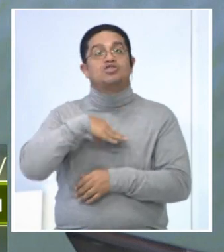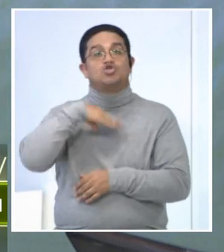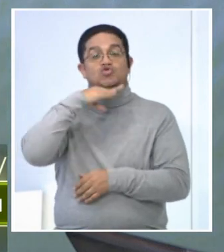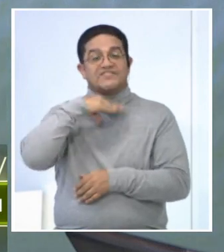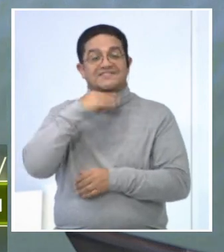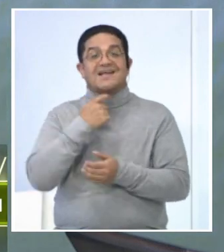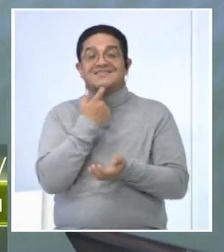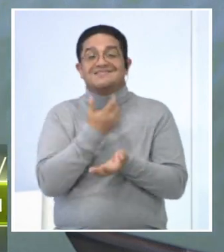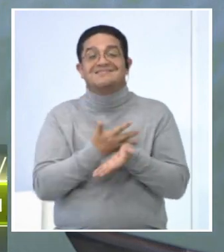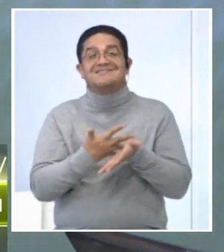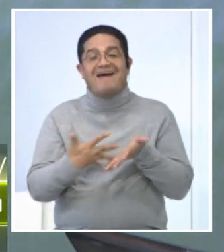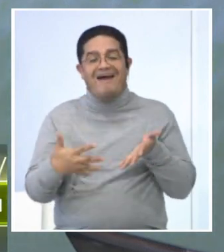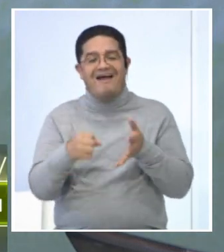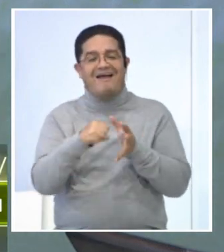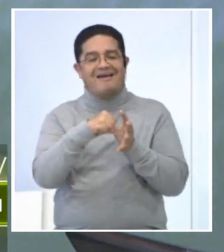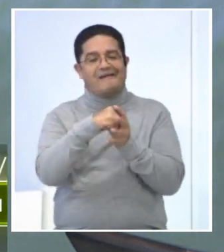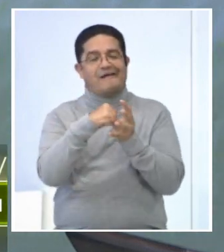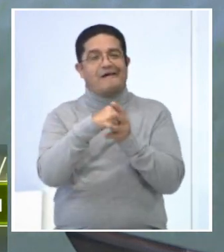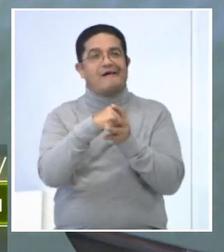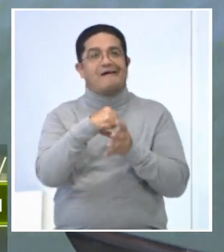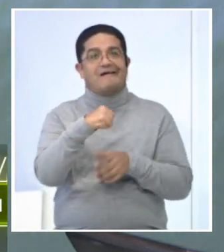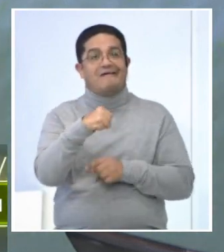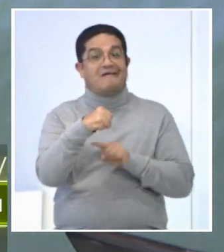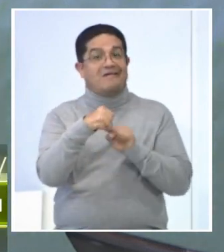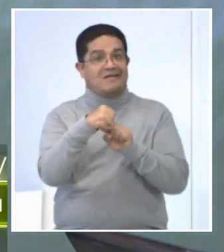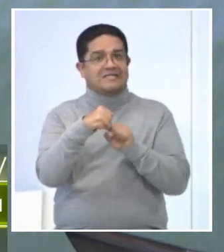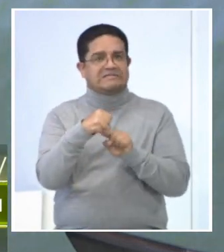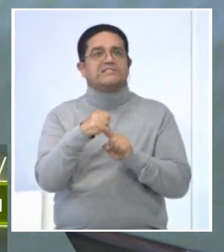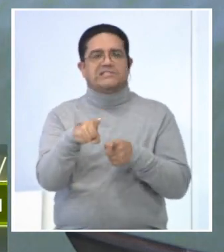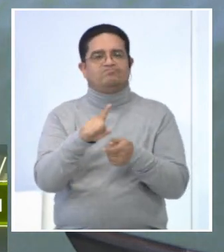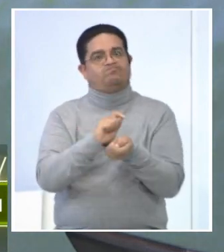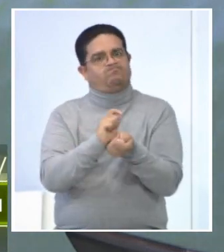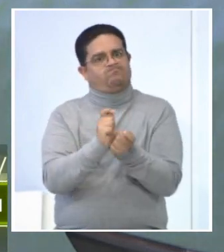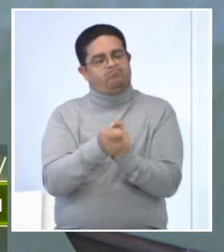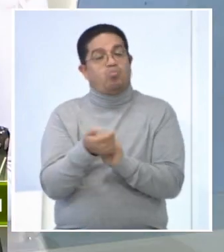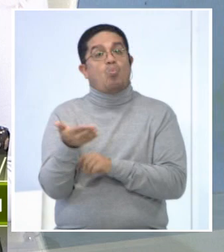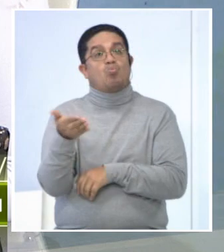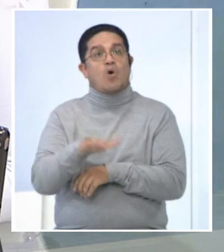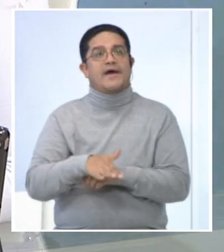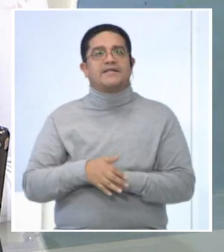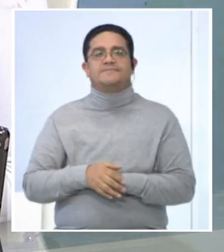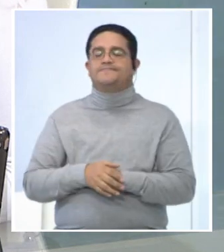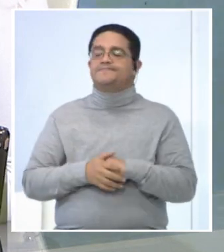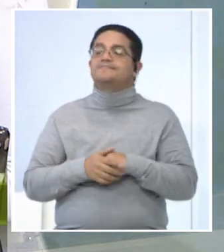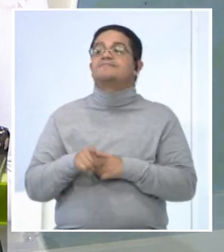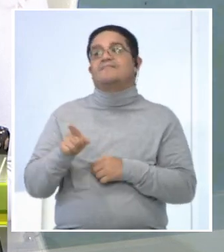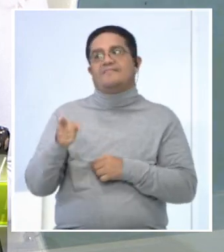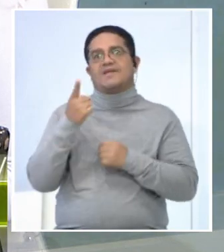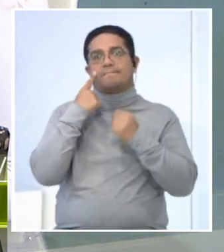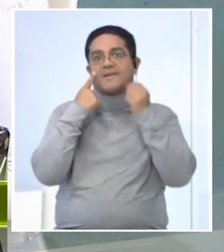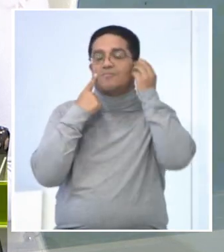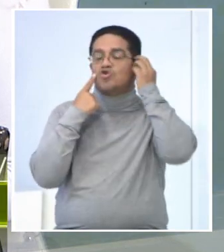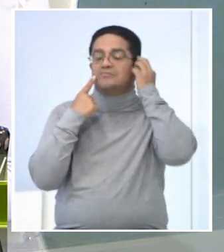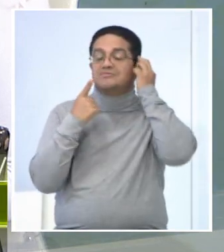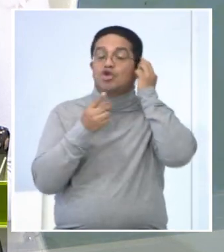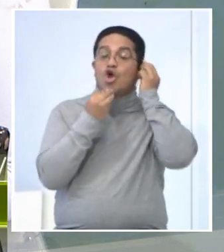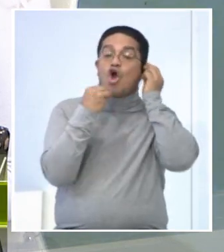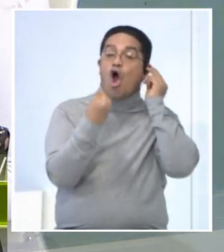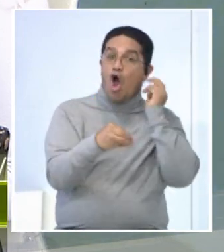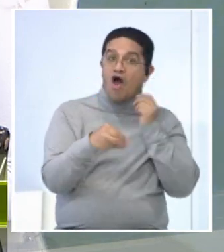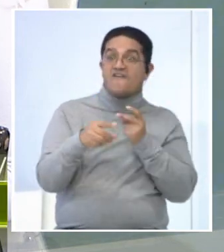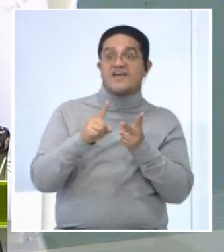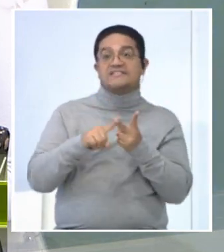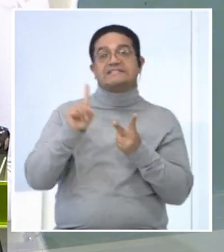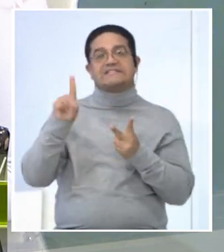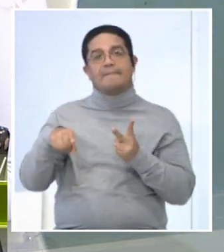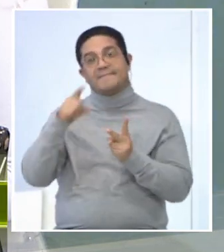a la estructura como tal, a la cabeza femoral, y bueno, se produce la necrosis. Claro, vemos entonces extremos de la vida, tanto infantes como personas